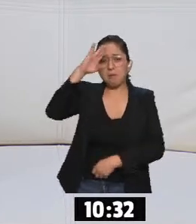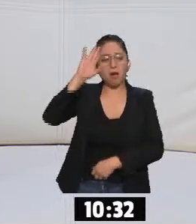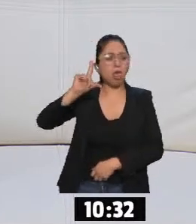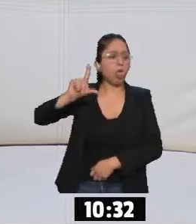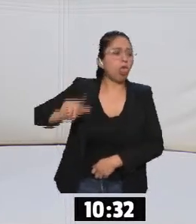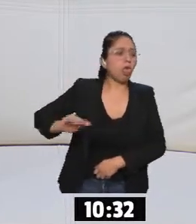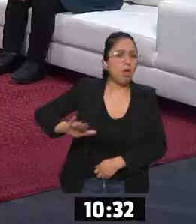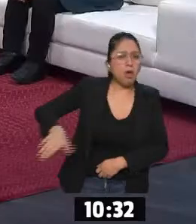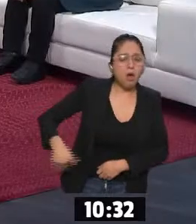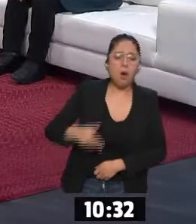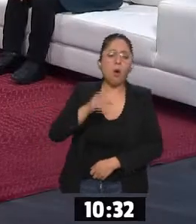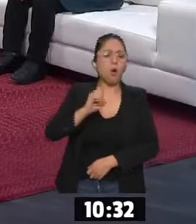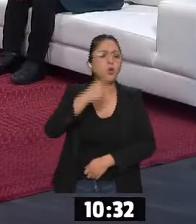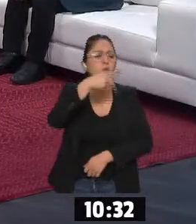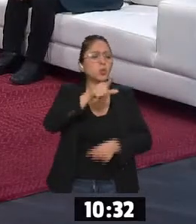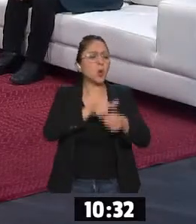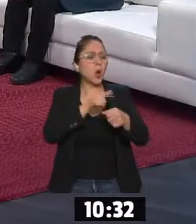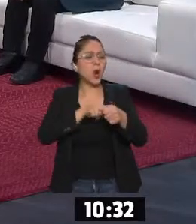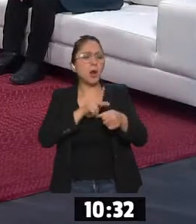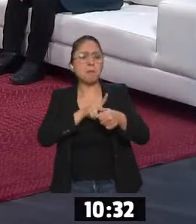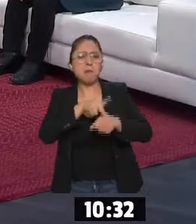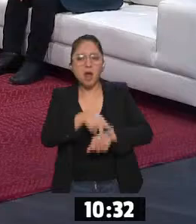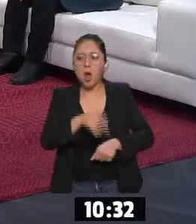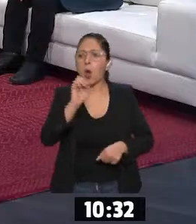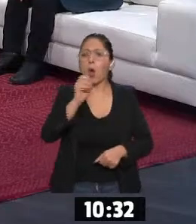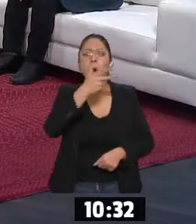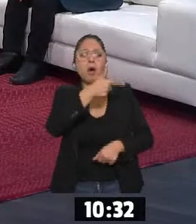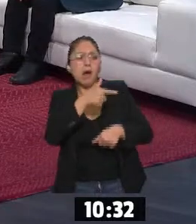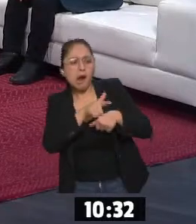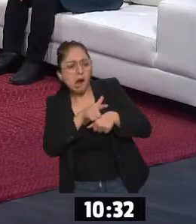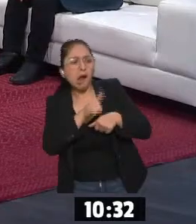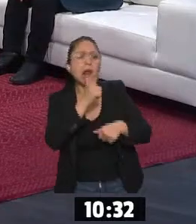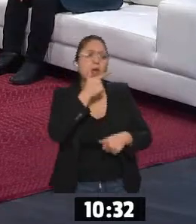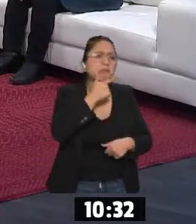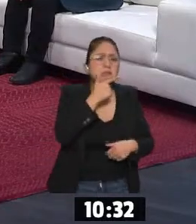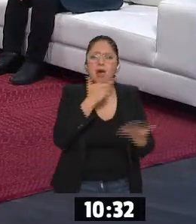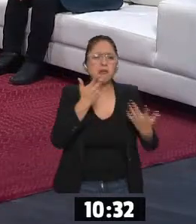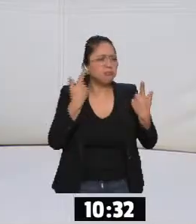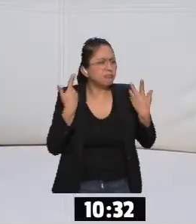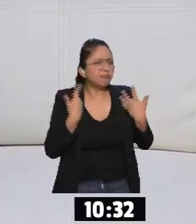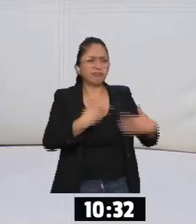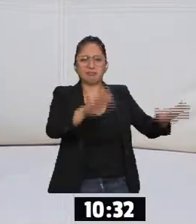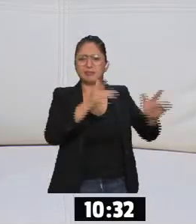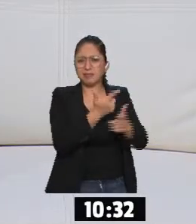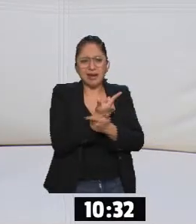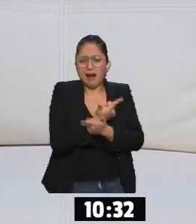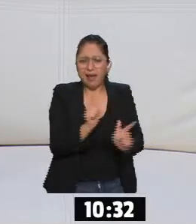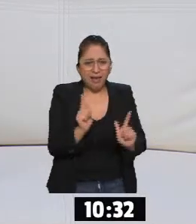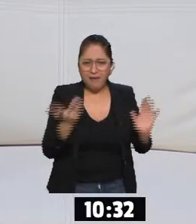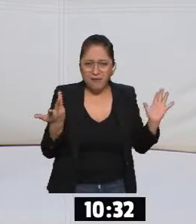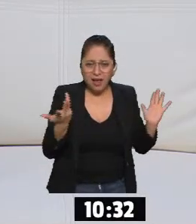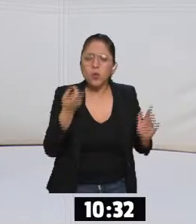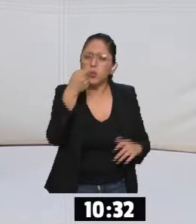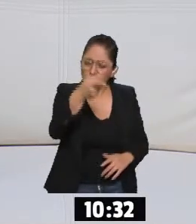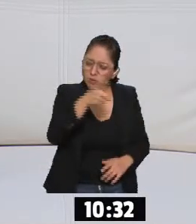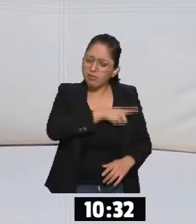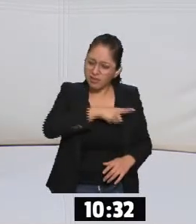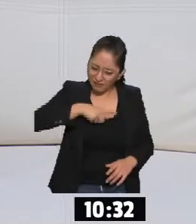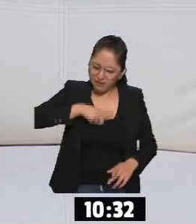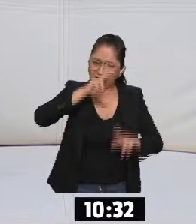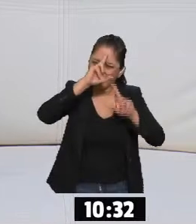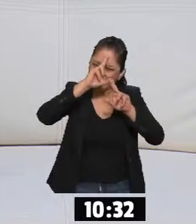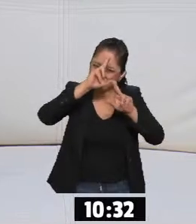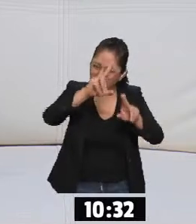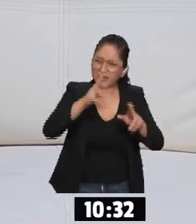más. de piel, u otros sexos, otras preferencias sexuales, o lo que sea, sí. Y pues respetarnos, ¿no? Esta cruzada